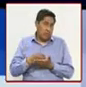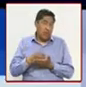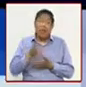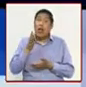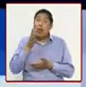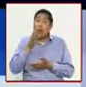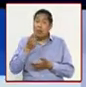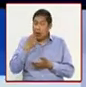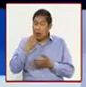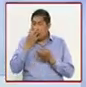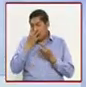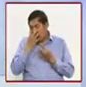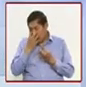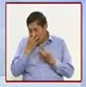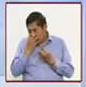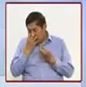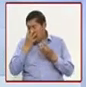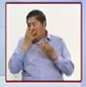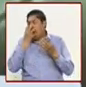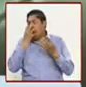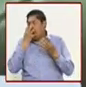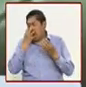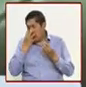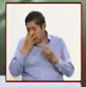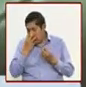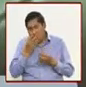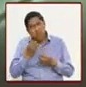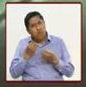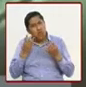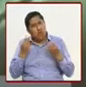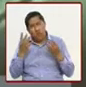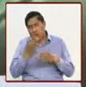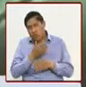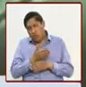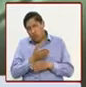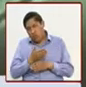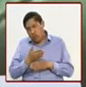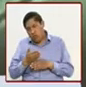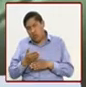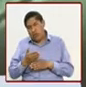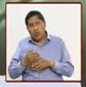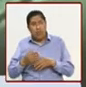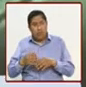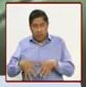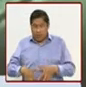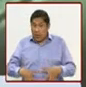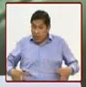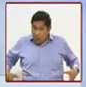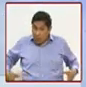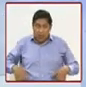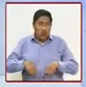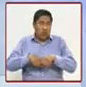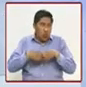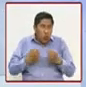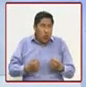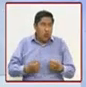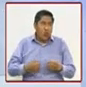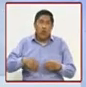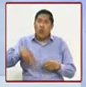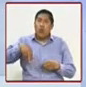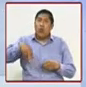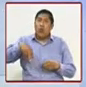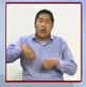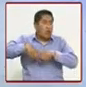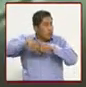mamá está en terapia intensiva, sí. Está realmente con un cuadro muy, muy, muy delicado, con fractura en la pelvis, en el fémur.